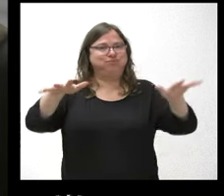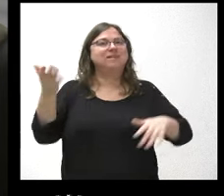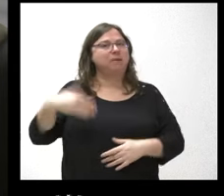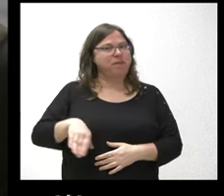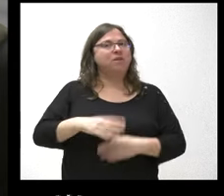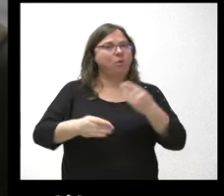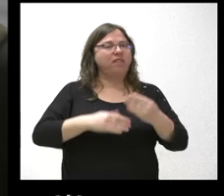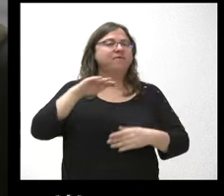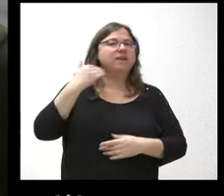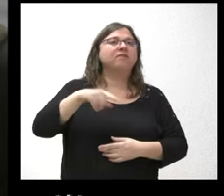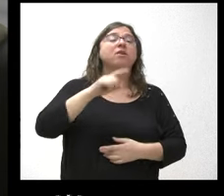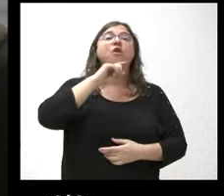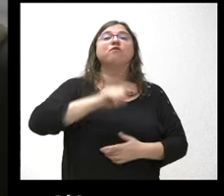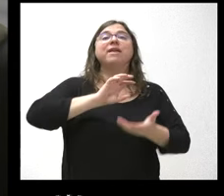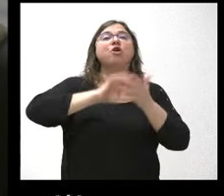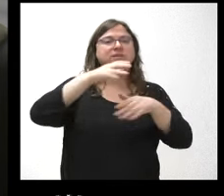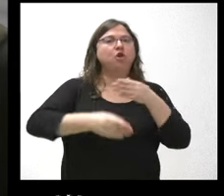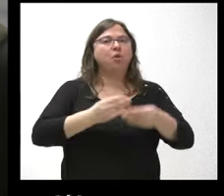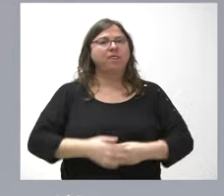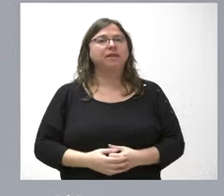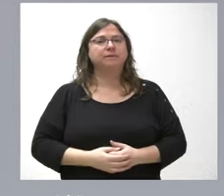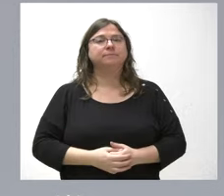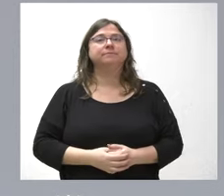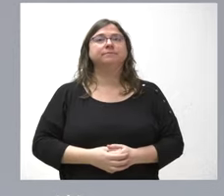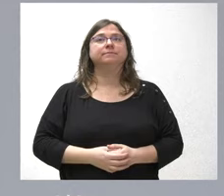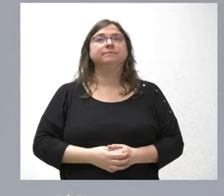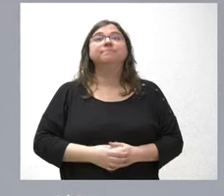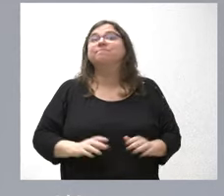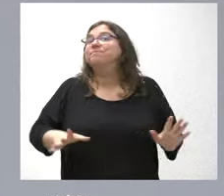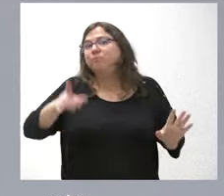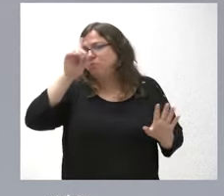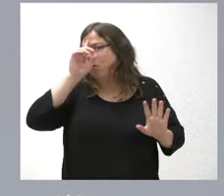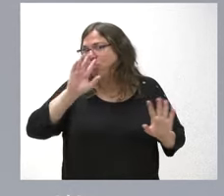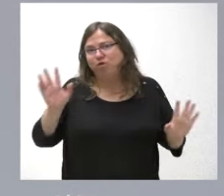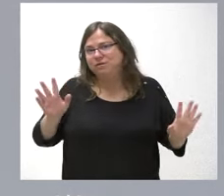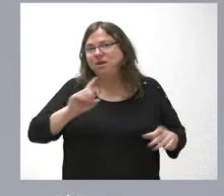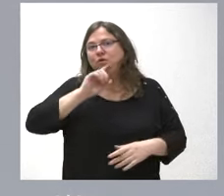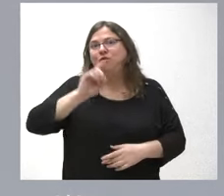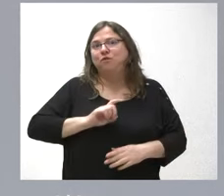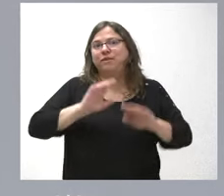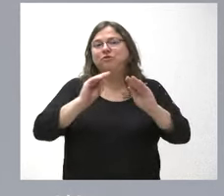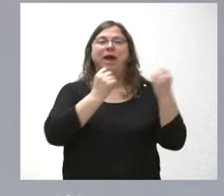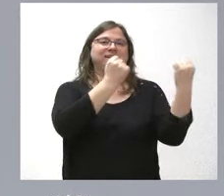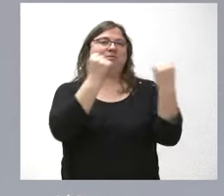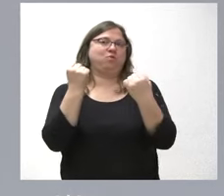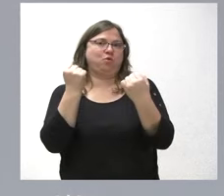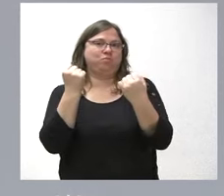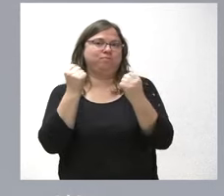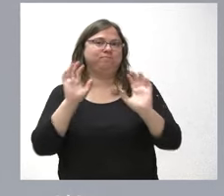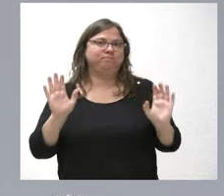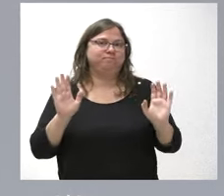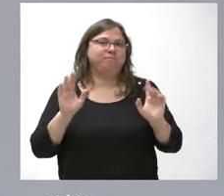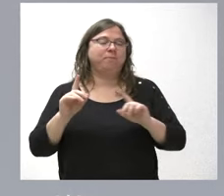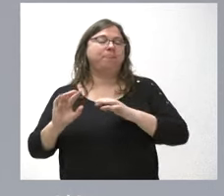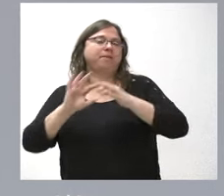de Villalar, la Fundación Castilla y León. No le puedo decir. La Fundación Villalar es una institución dependiente